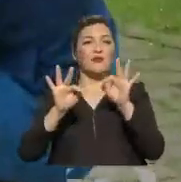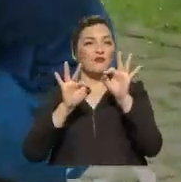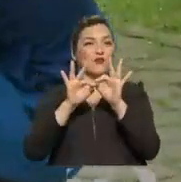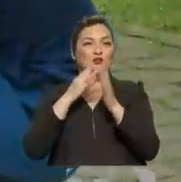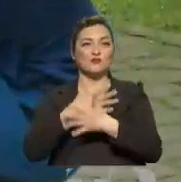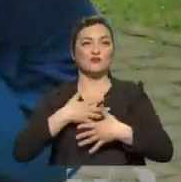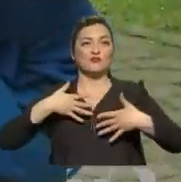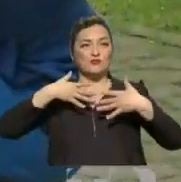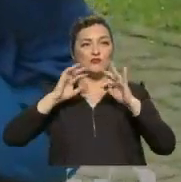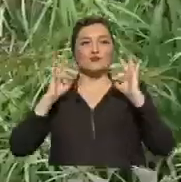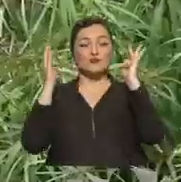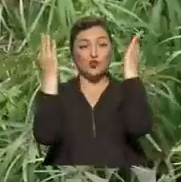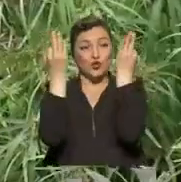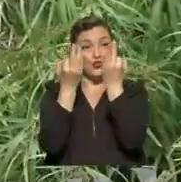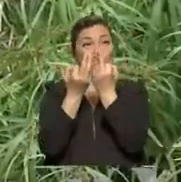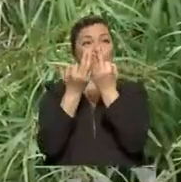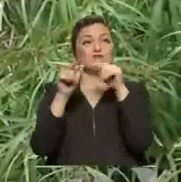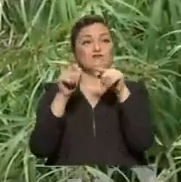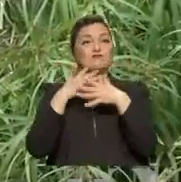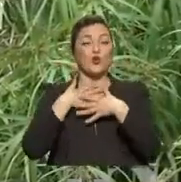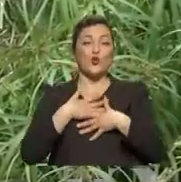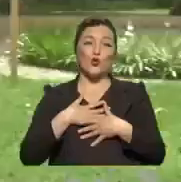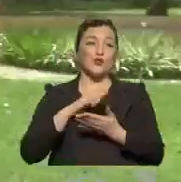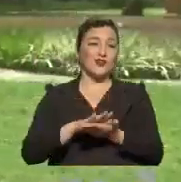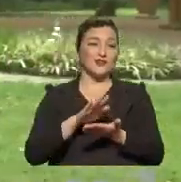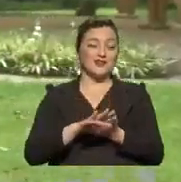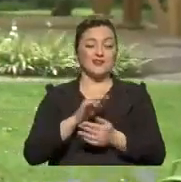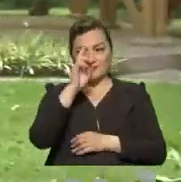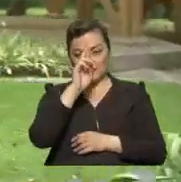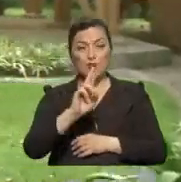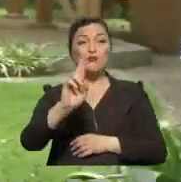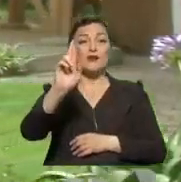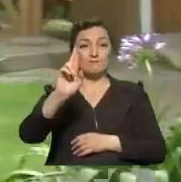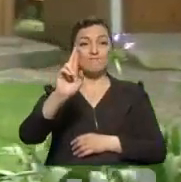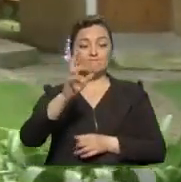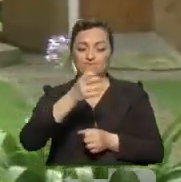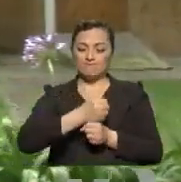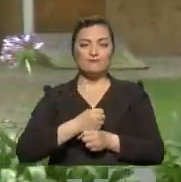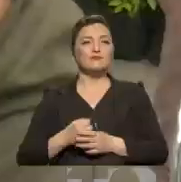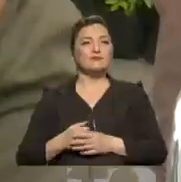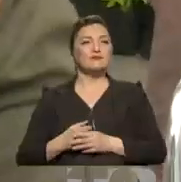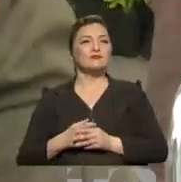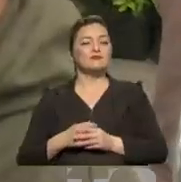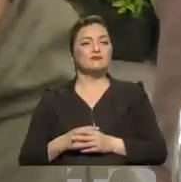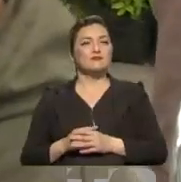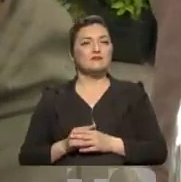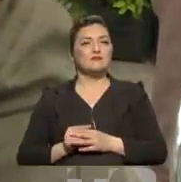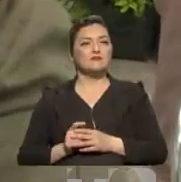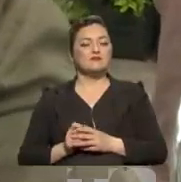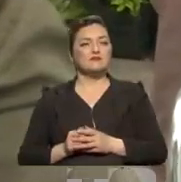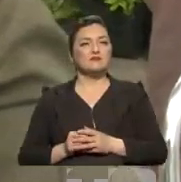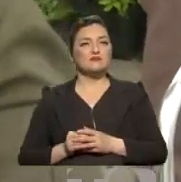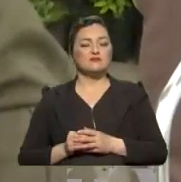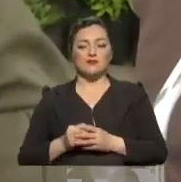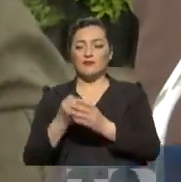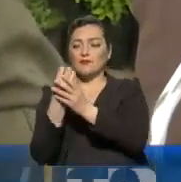para disfrutar junto a la familia de un lugar tranquilo y donde se respetan todas las medidas de bioseguridad. Se puede ver muchas